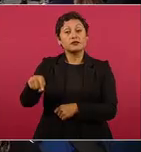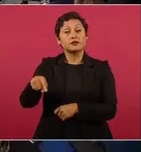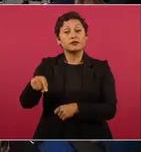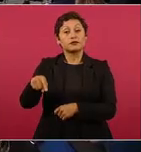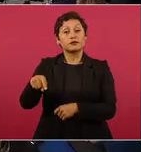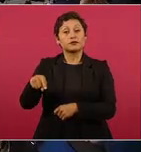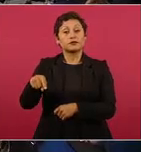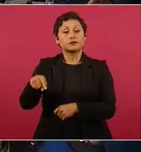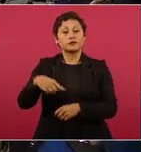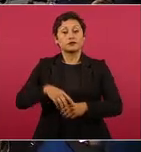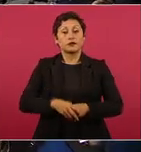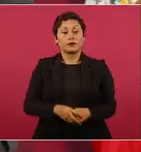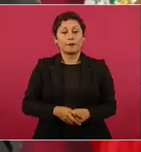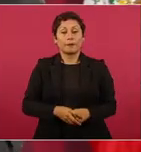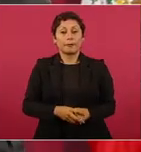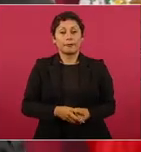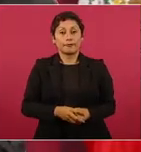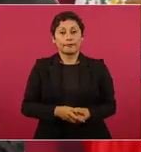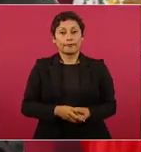va